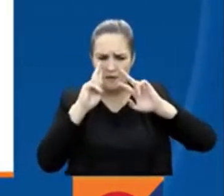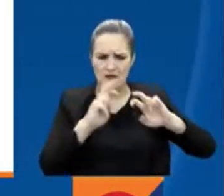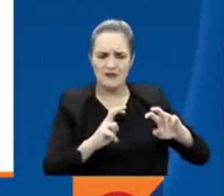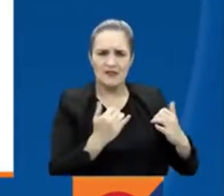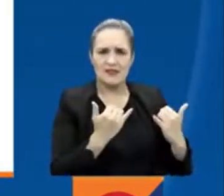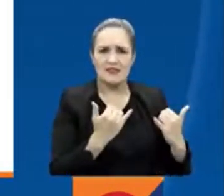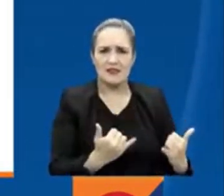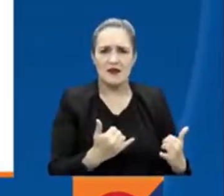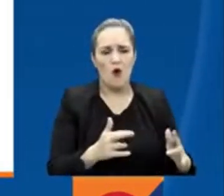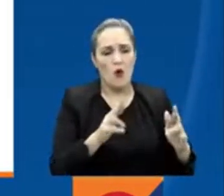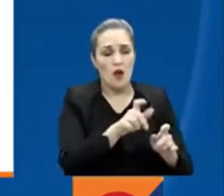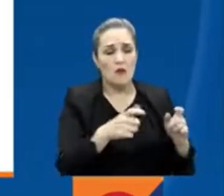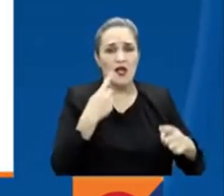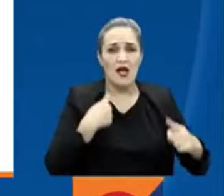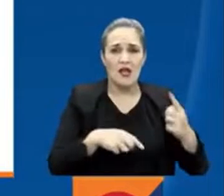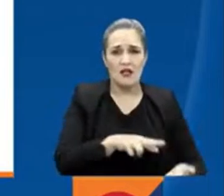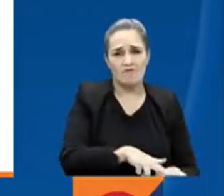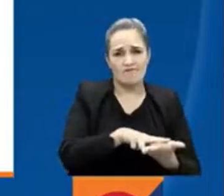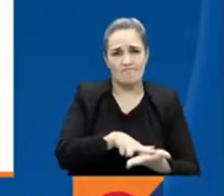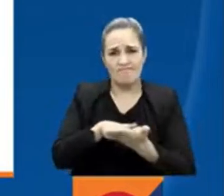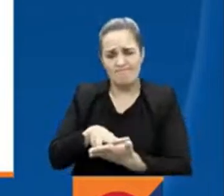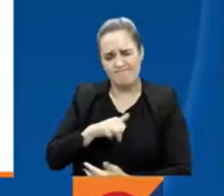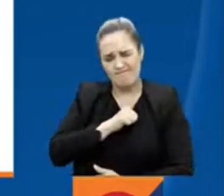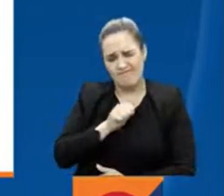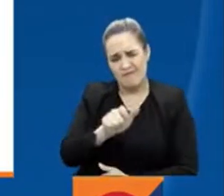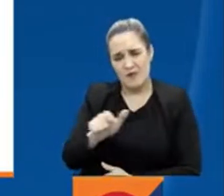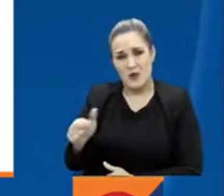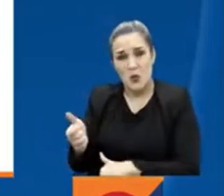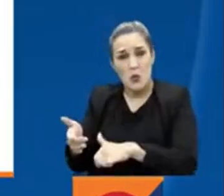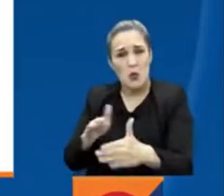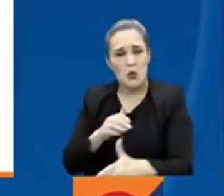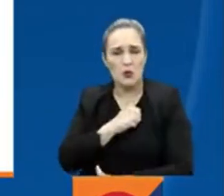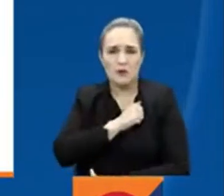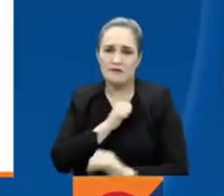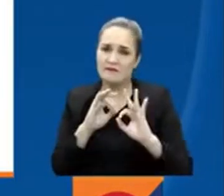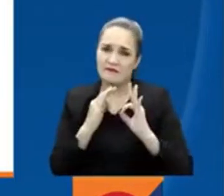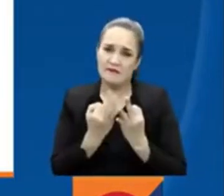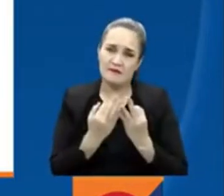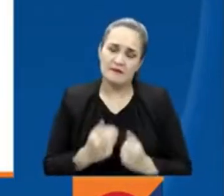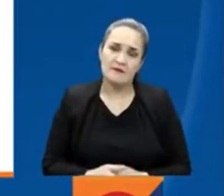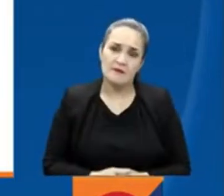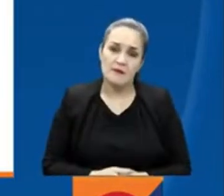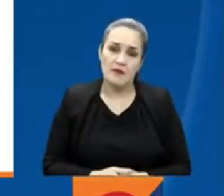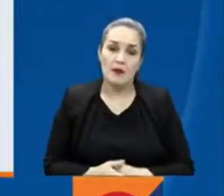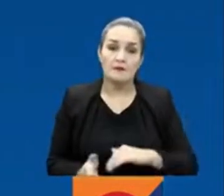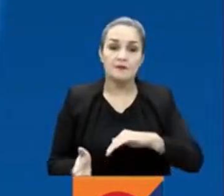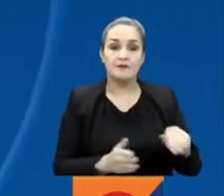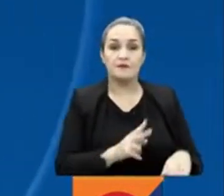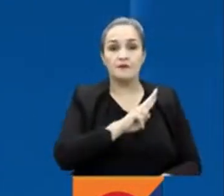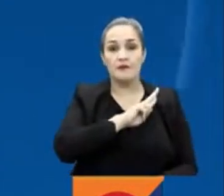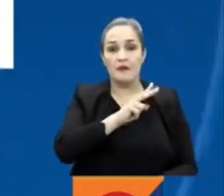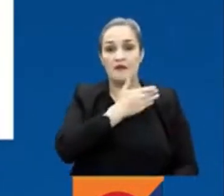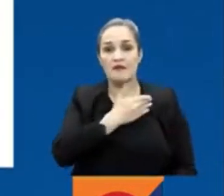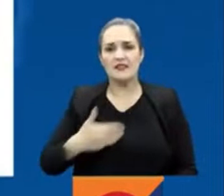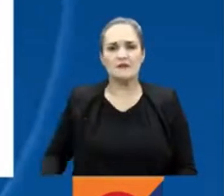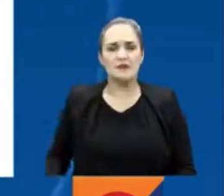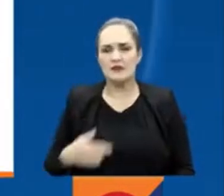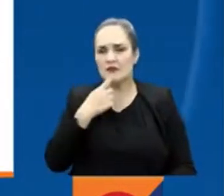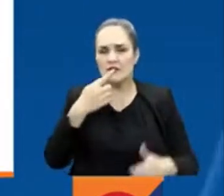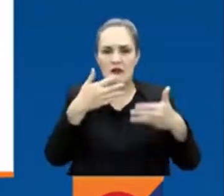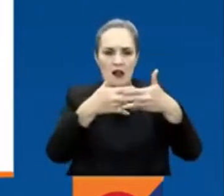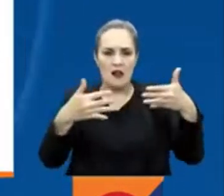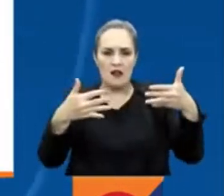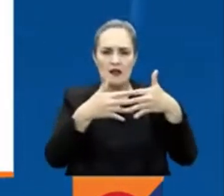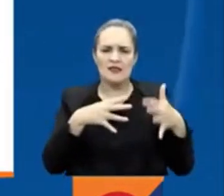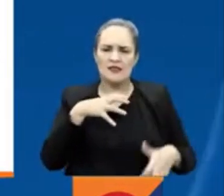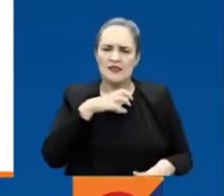pronta recuperación a los heridos y solidaridad con las familias de las víctimas. Cierro comillas. La vicepresidenta Marta Lucía también trinó, abro comillas,